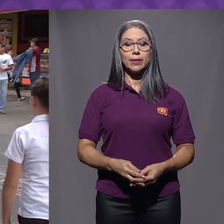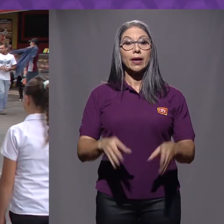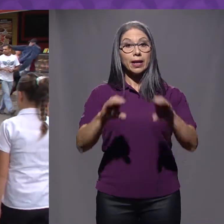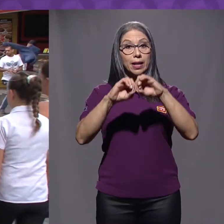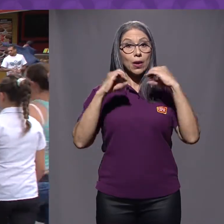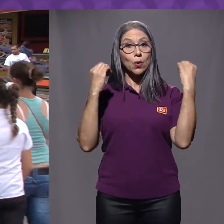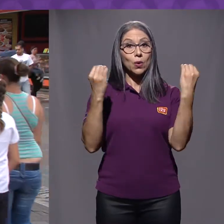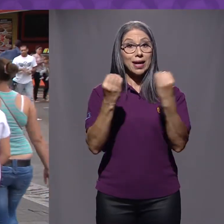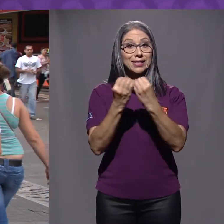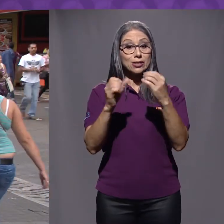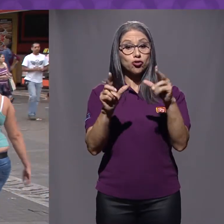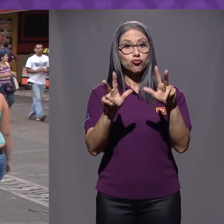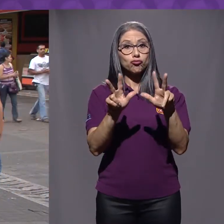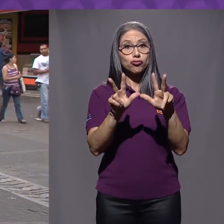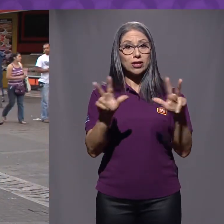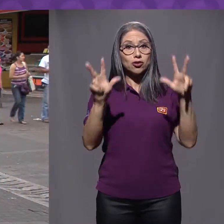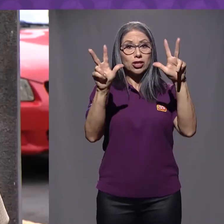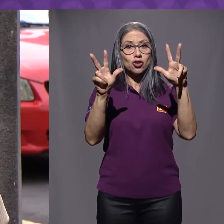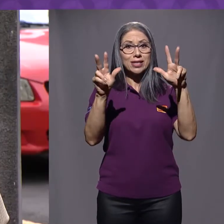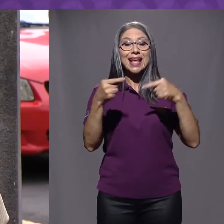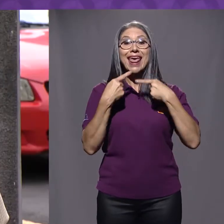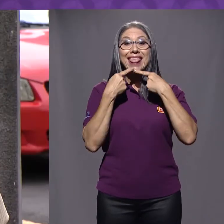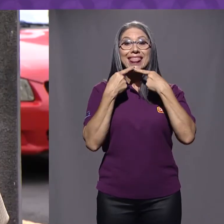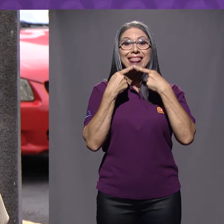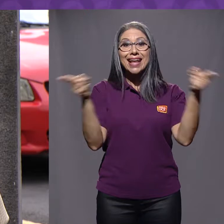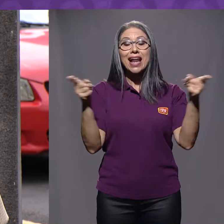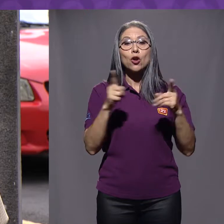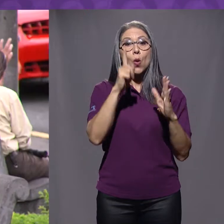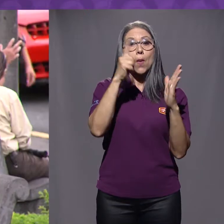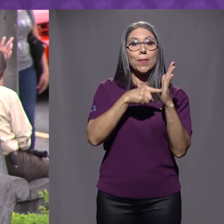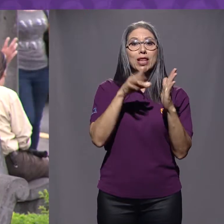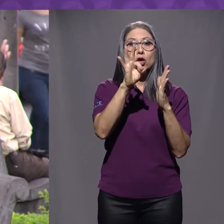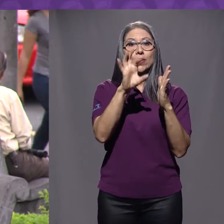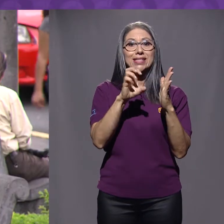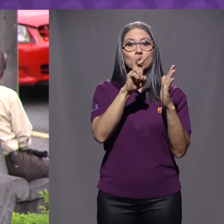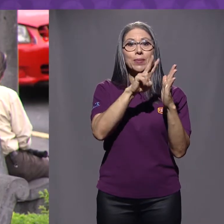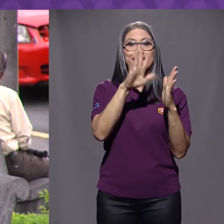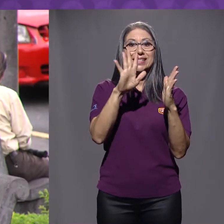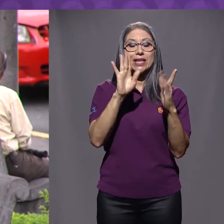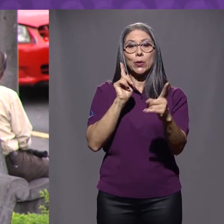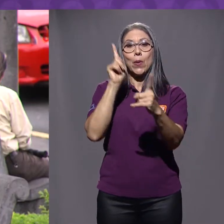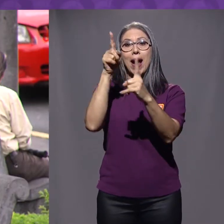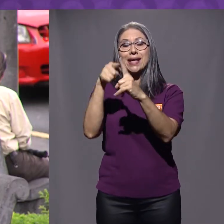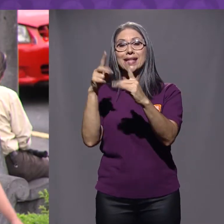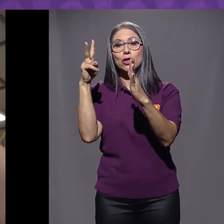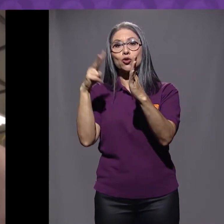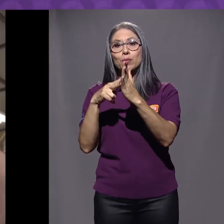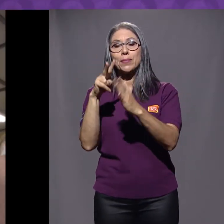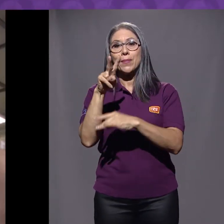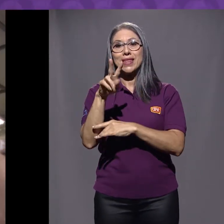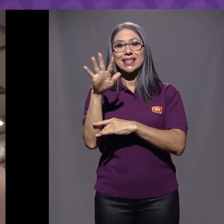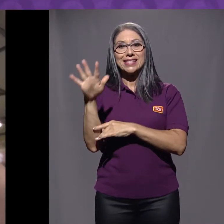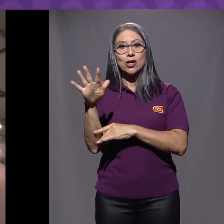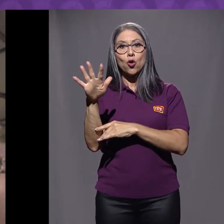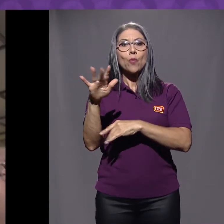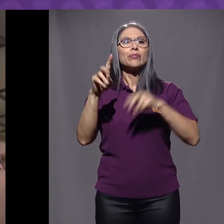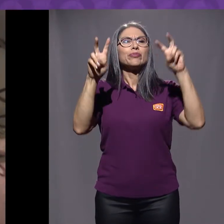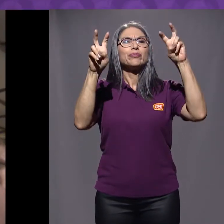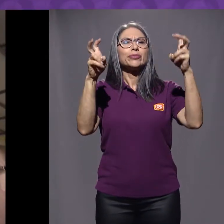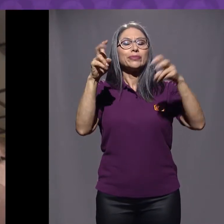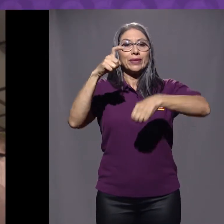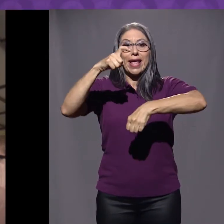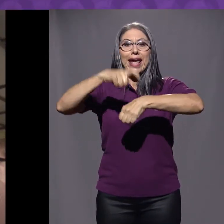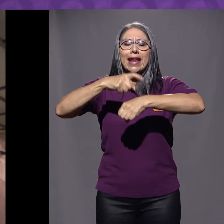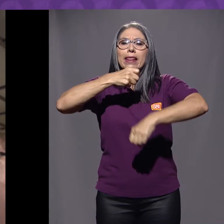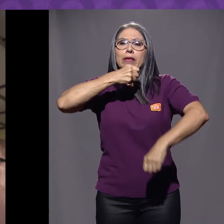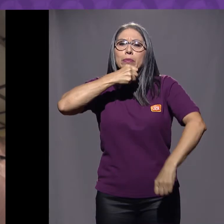La Organización de las Naciones Unidas declaró el periodo de 1925 a 2025 como la era del